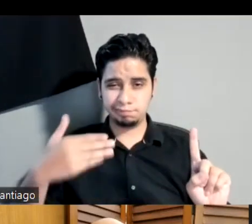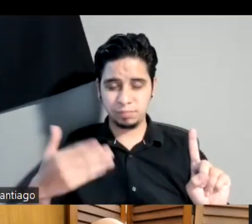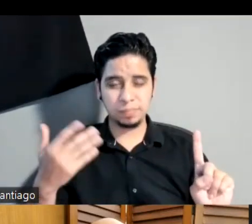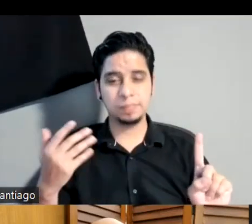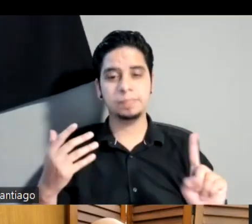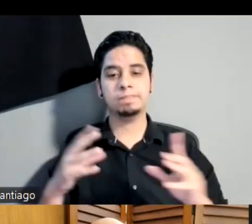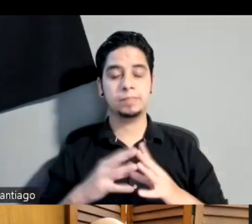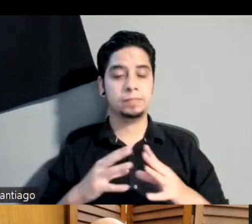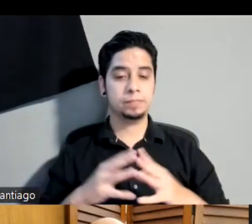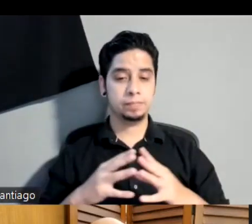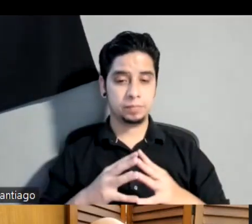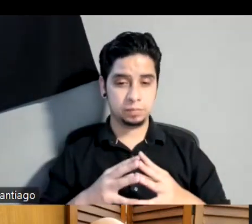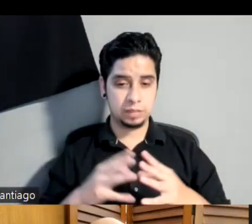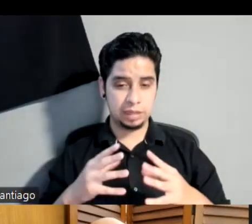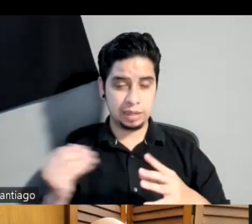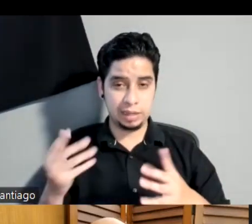Y